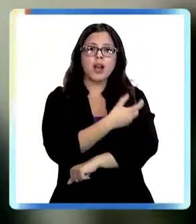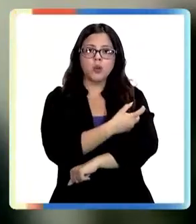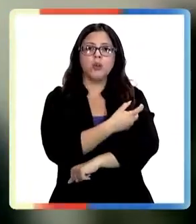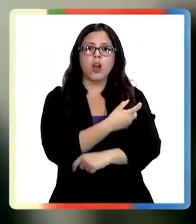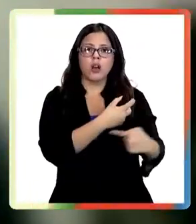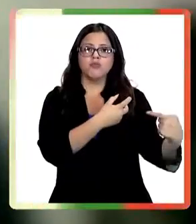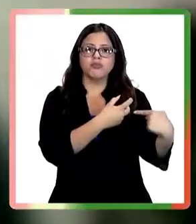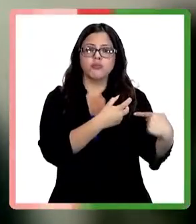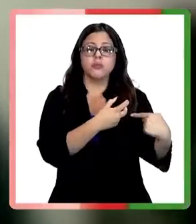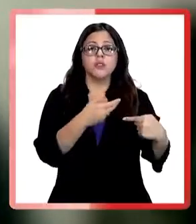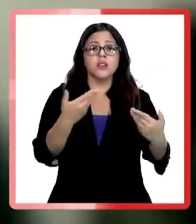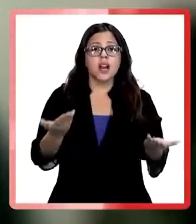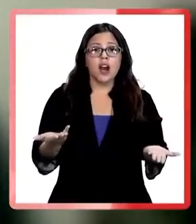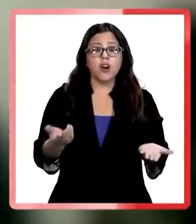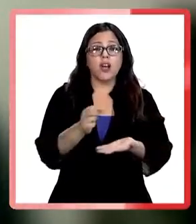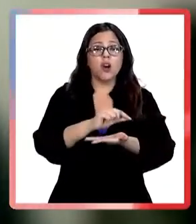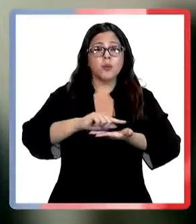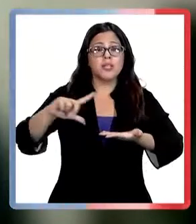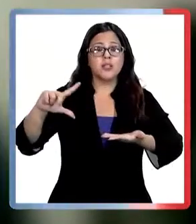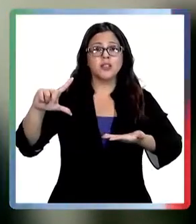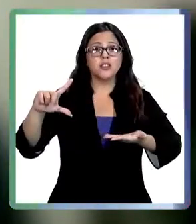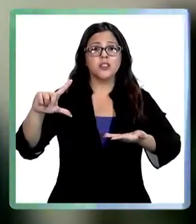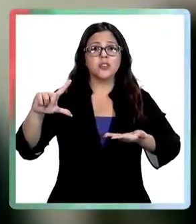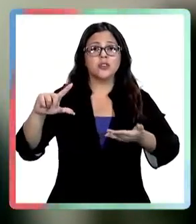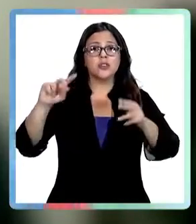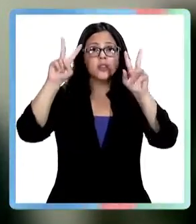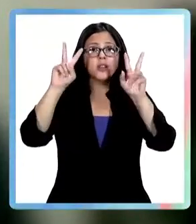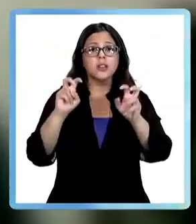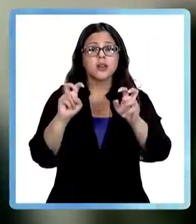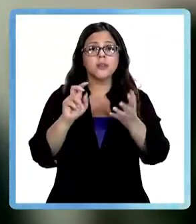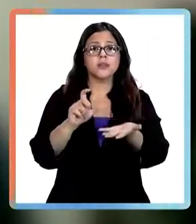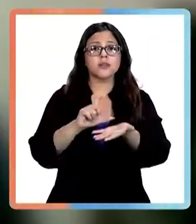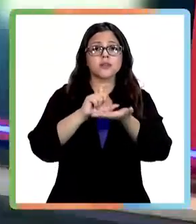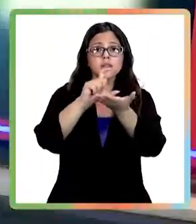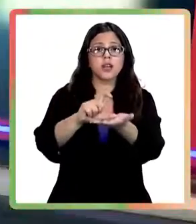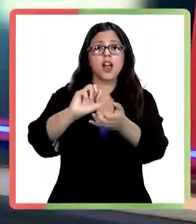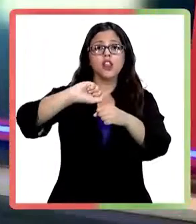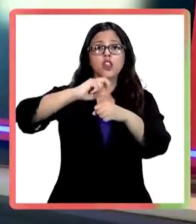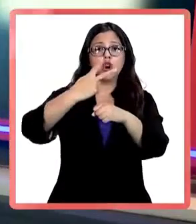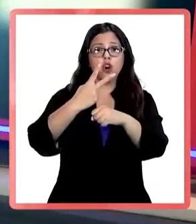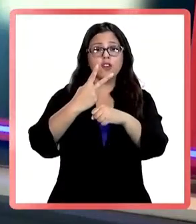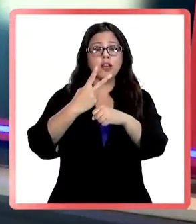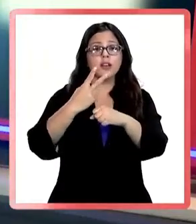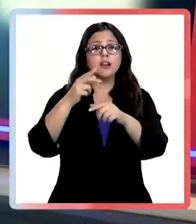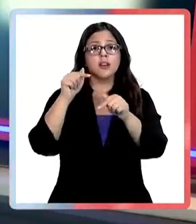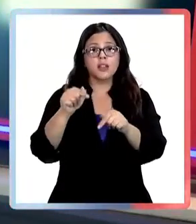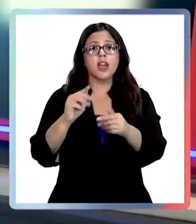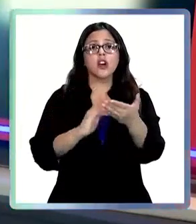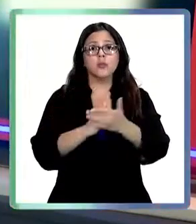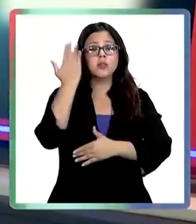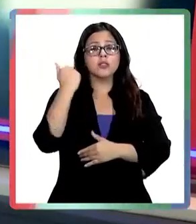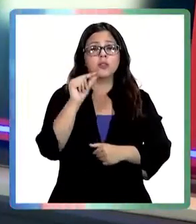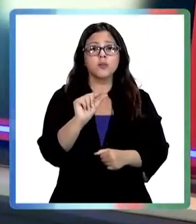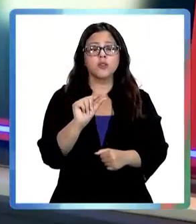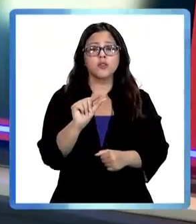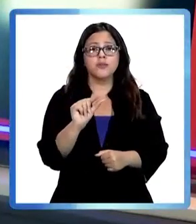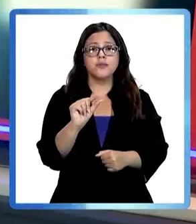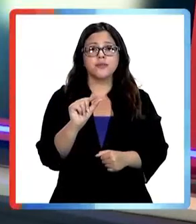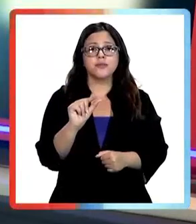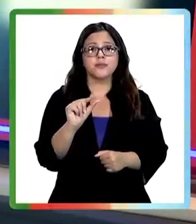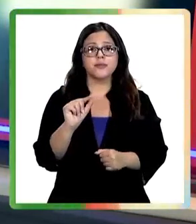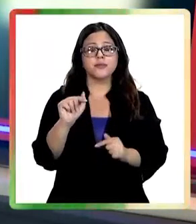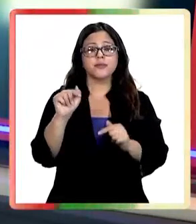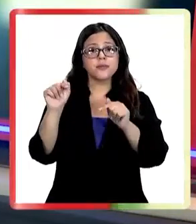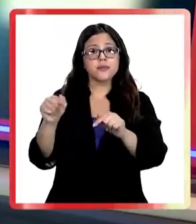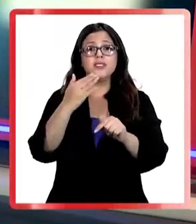vacunación. Ahora se está aumentando la cobertura de la vacuna bivalente que se empezó hace poco